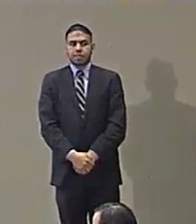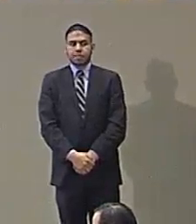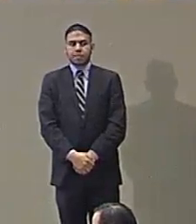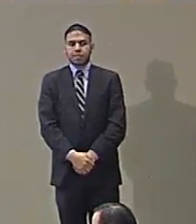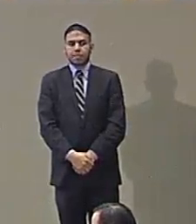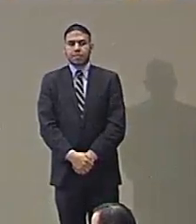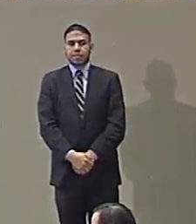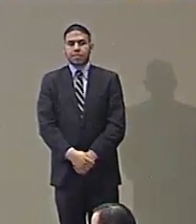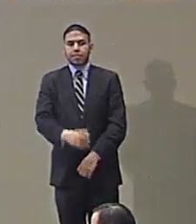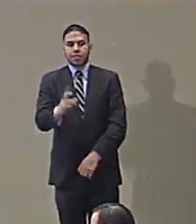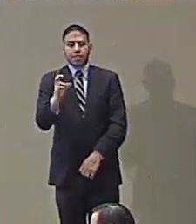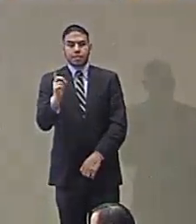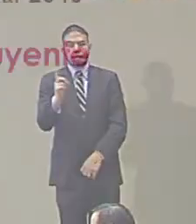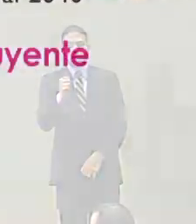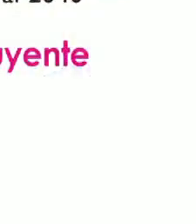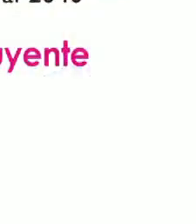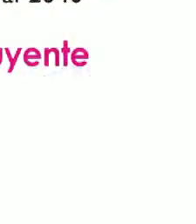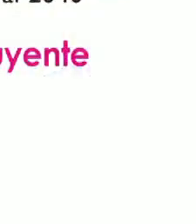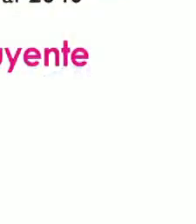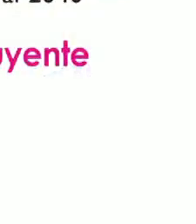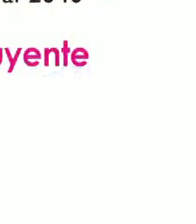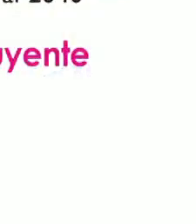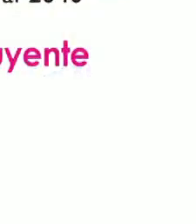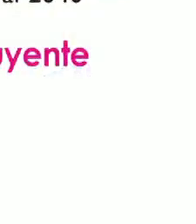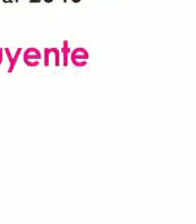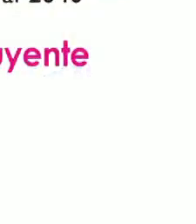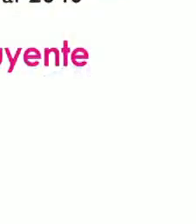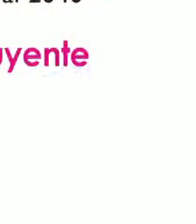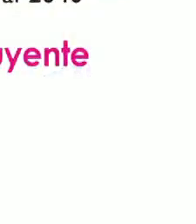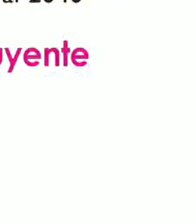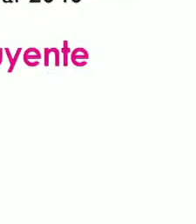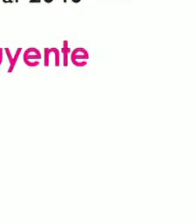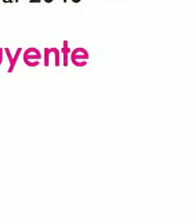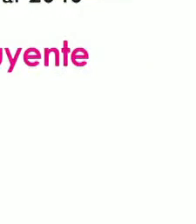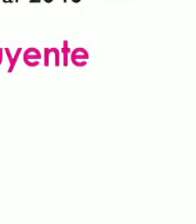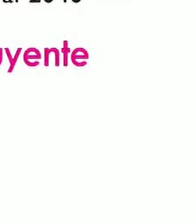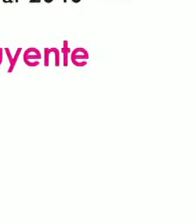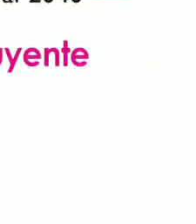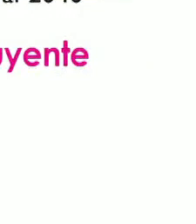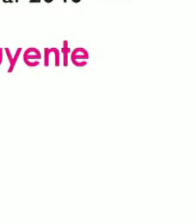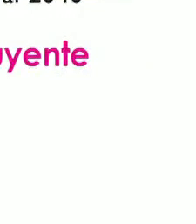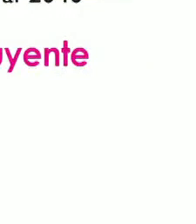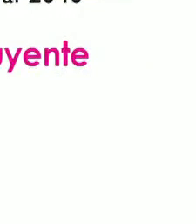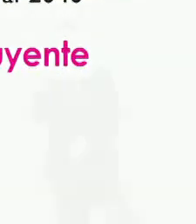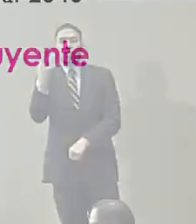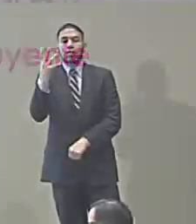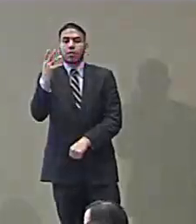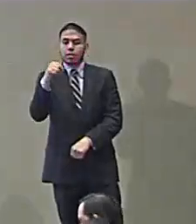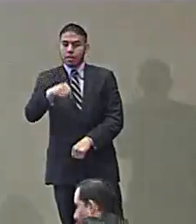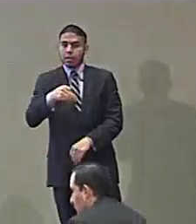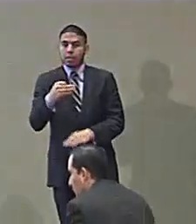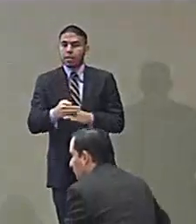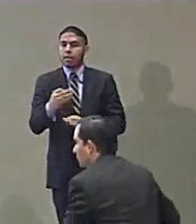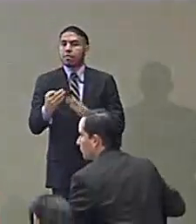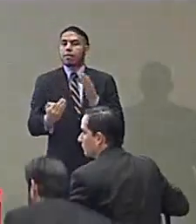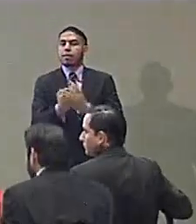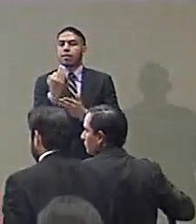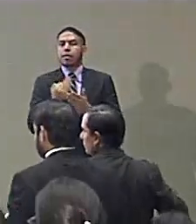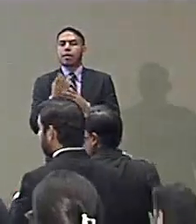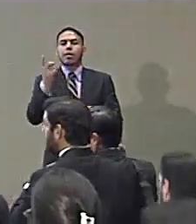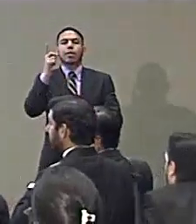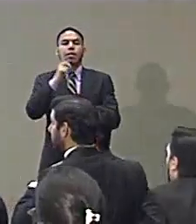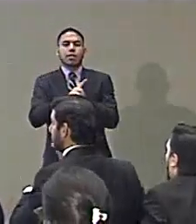de 30 segundos siendo las 10 34 35 esta mañana de que yo